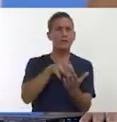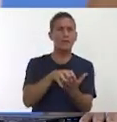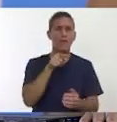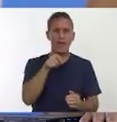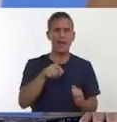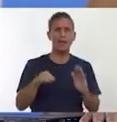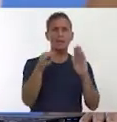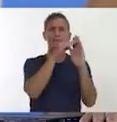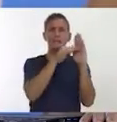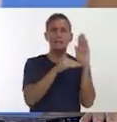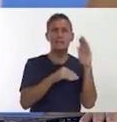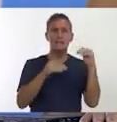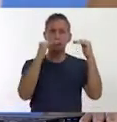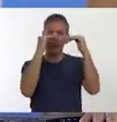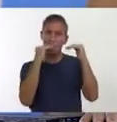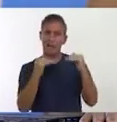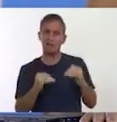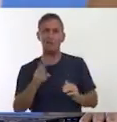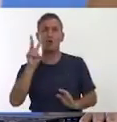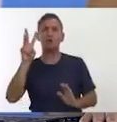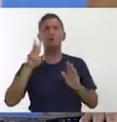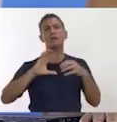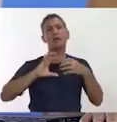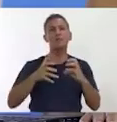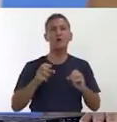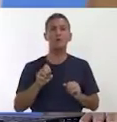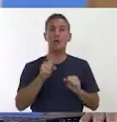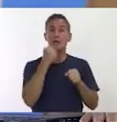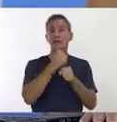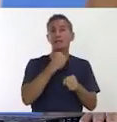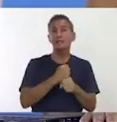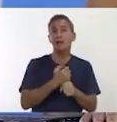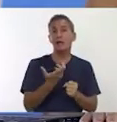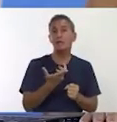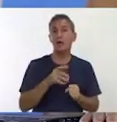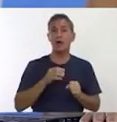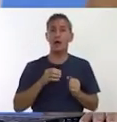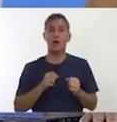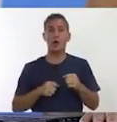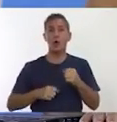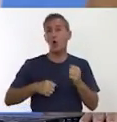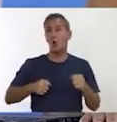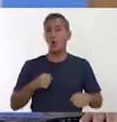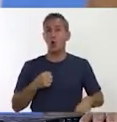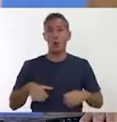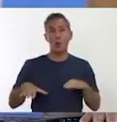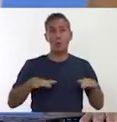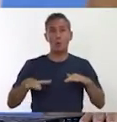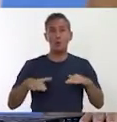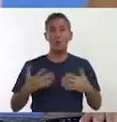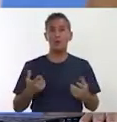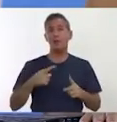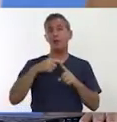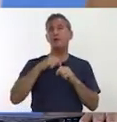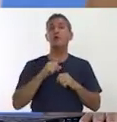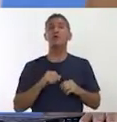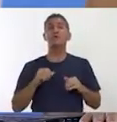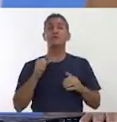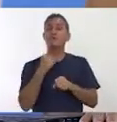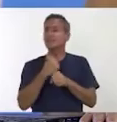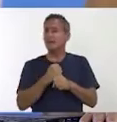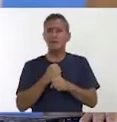trabajo se clasifique en tres formas. En el trabajo motriz, que es